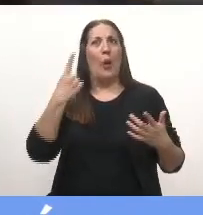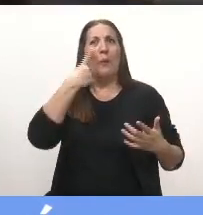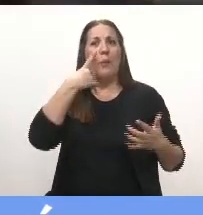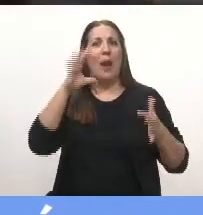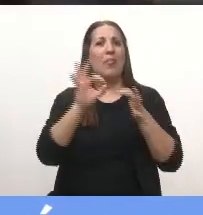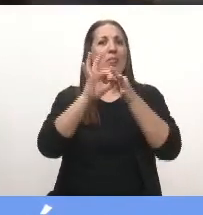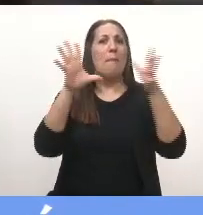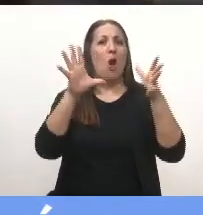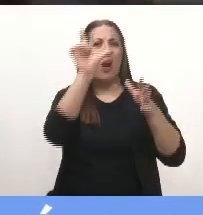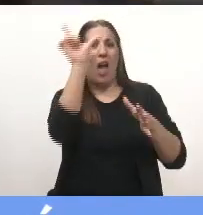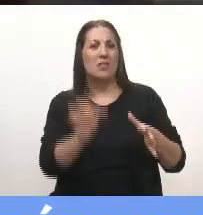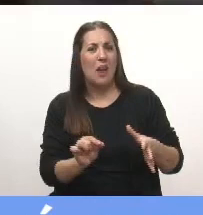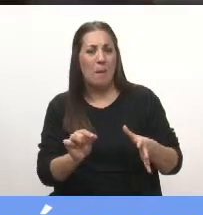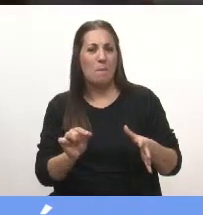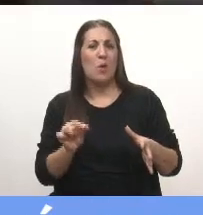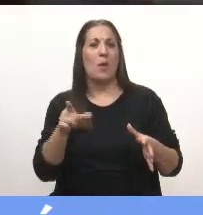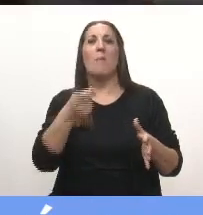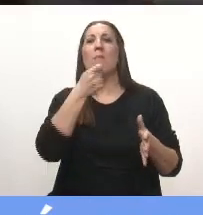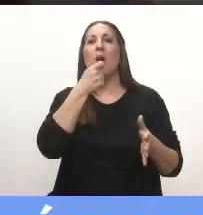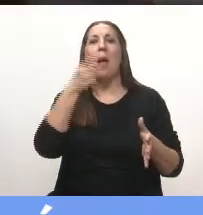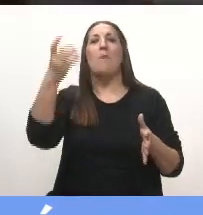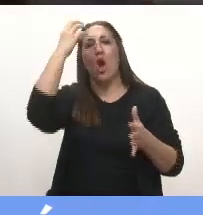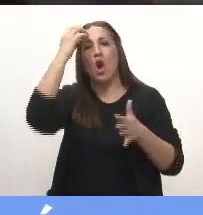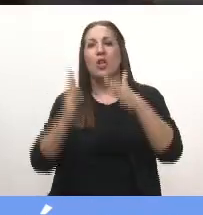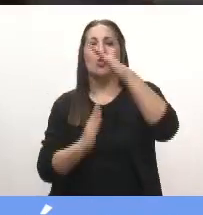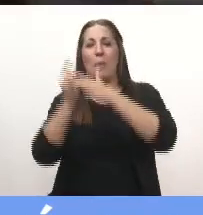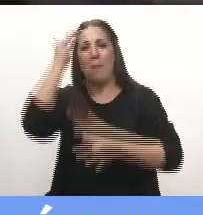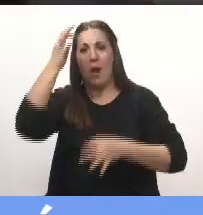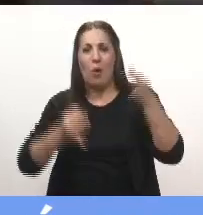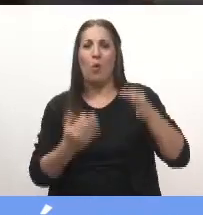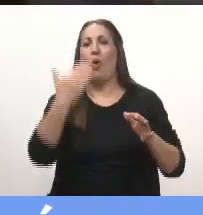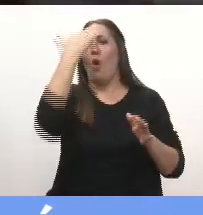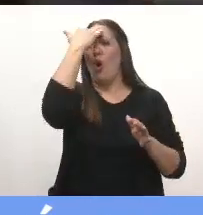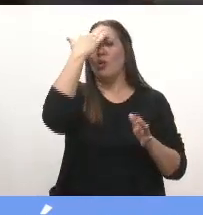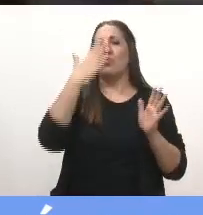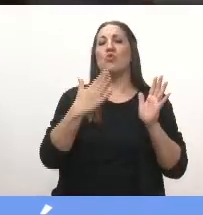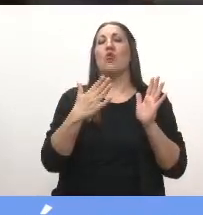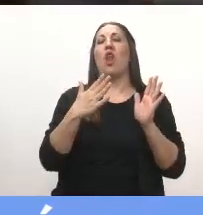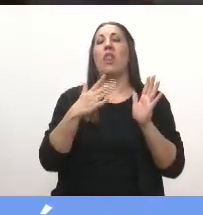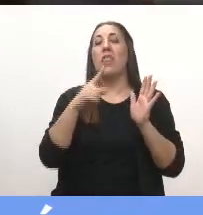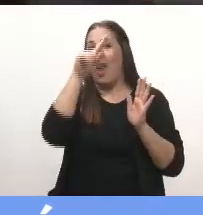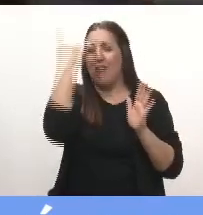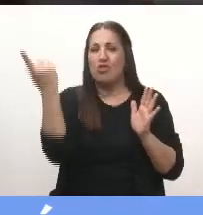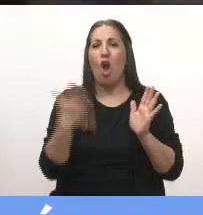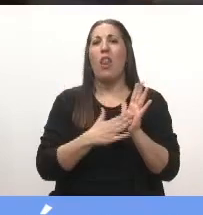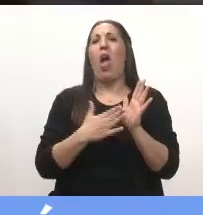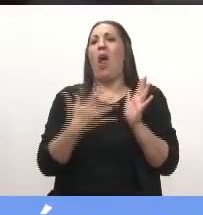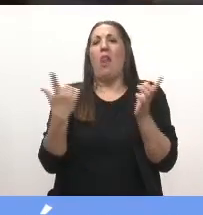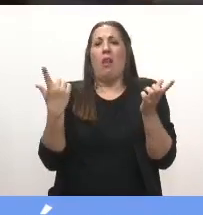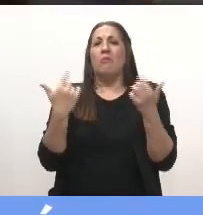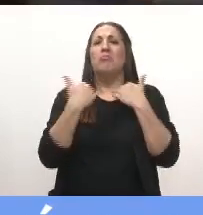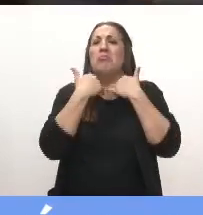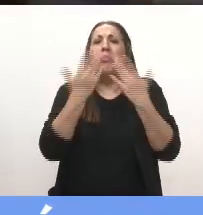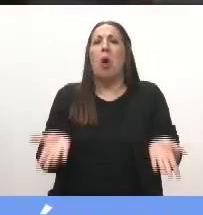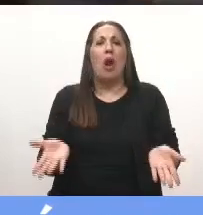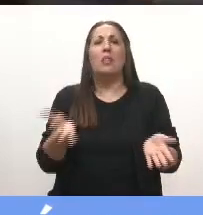y en una República Corte Suprema de Justicia Constitución nacional no tienen ningún problema en llevárselo puesto por qué no tienen